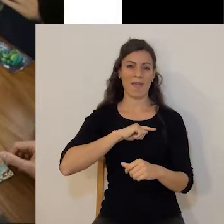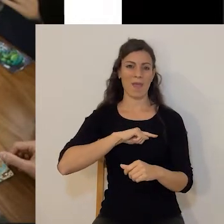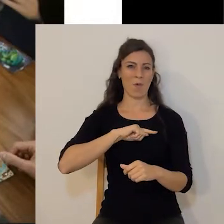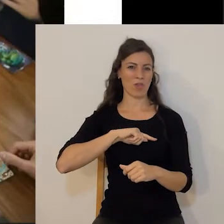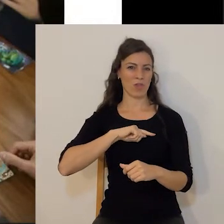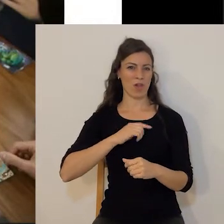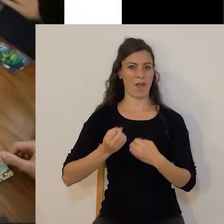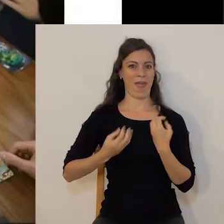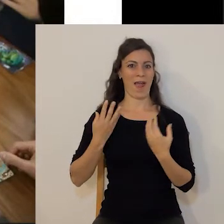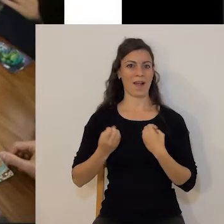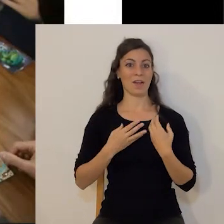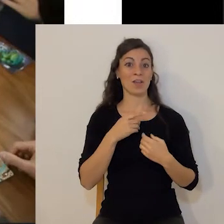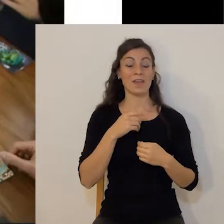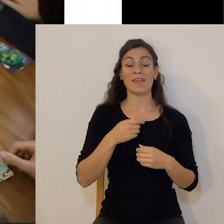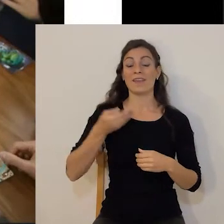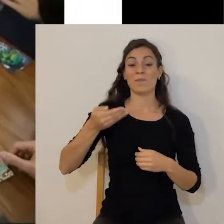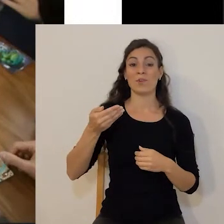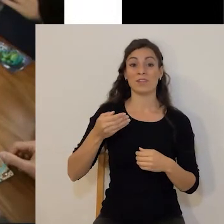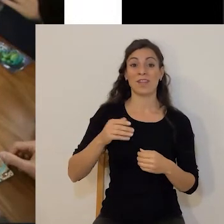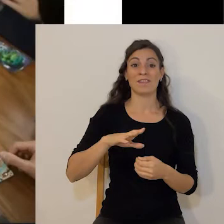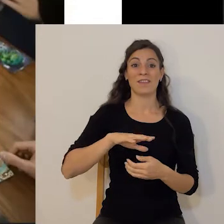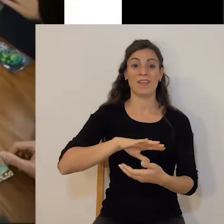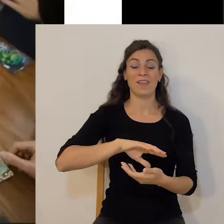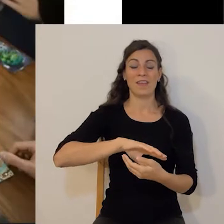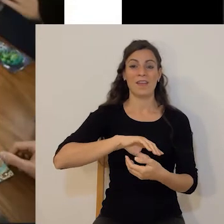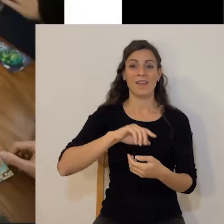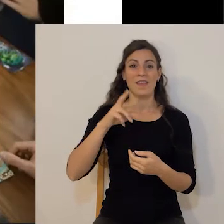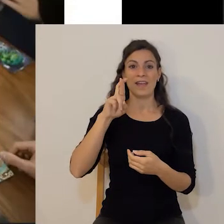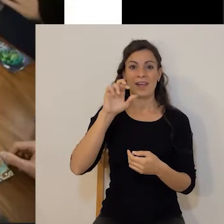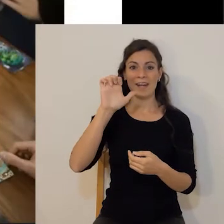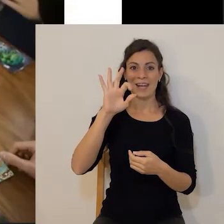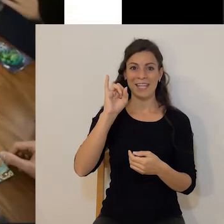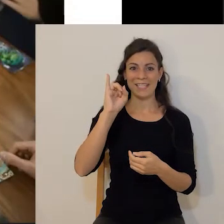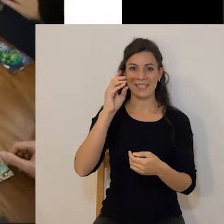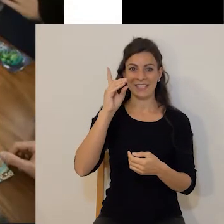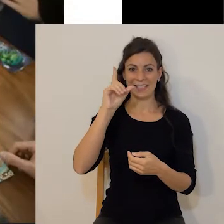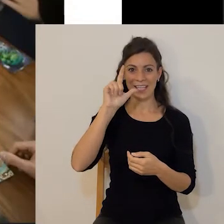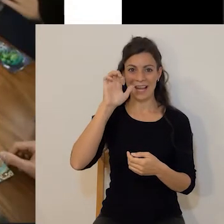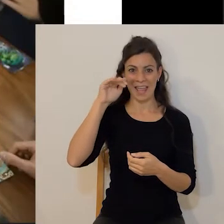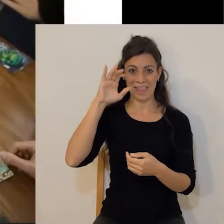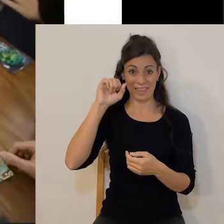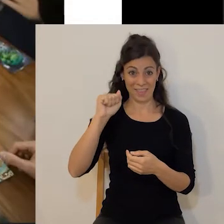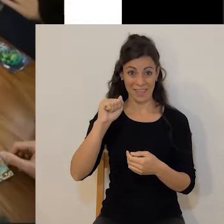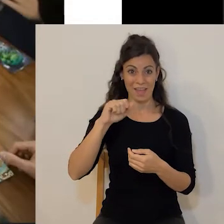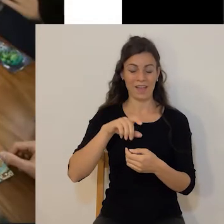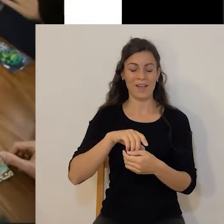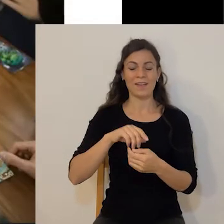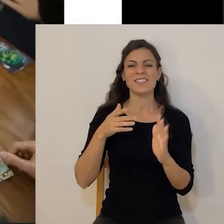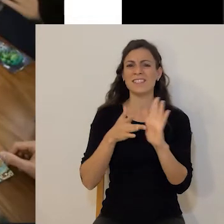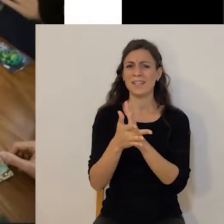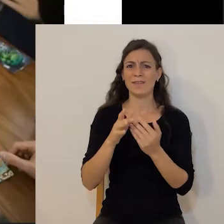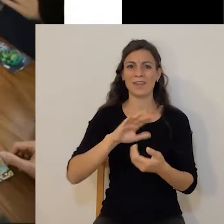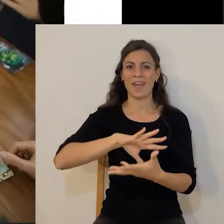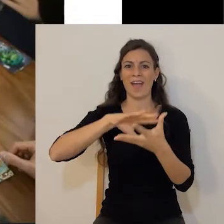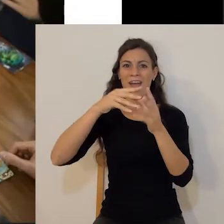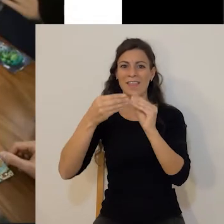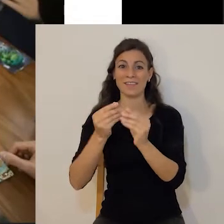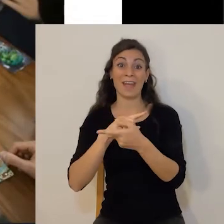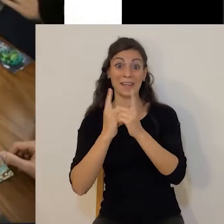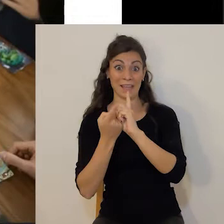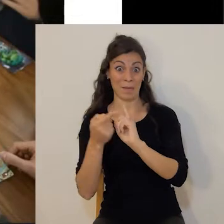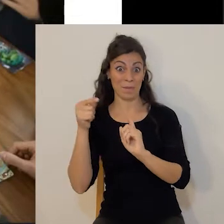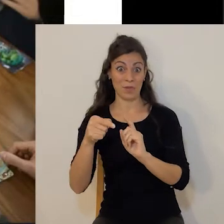la resiliencia. Es uno de los aspectos que vamos a ver a lo largo del curso, porque vamos a hablar de emociones, vamos a hablar de creatividad, pero principalmente